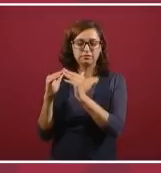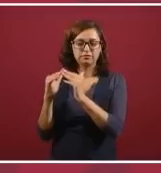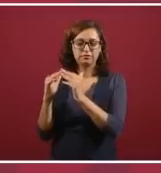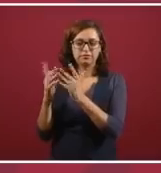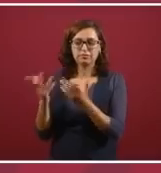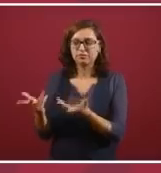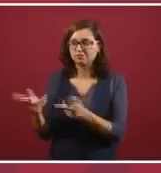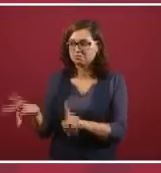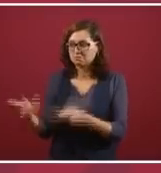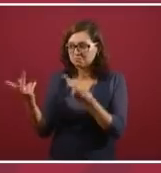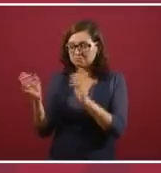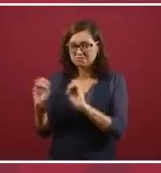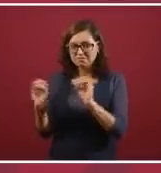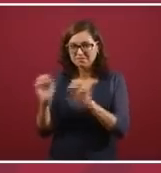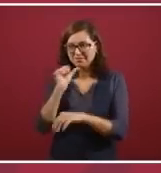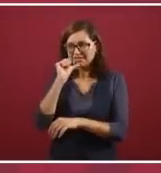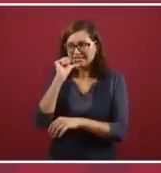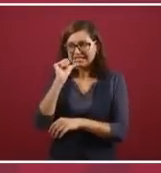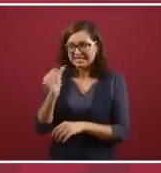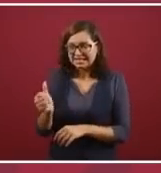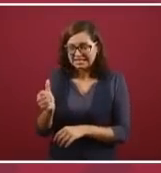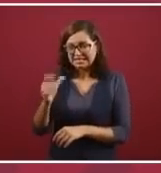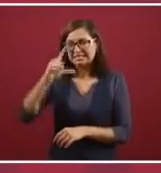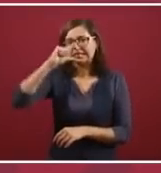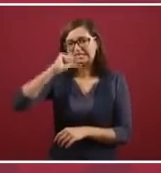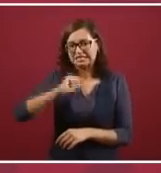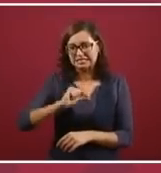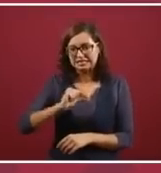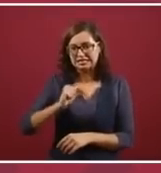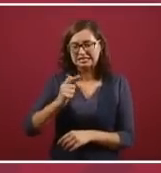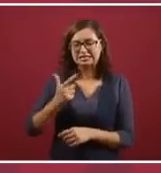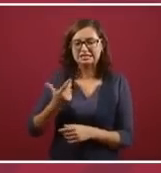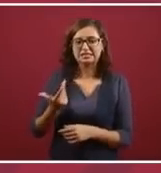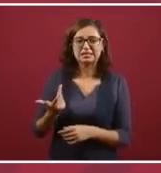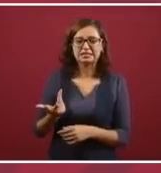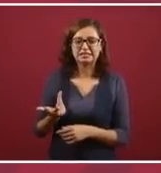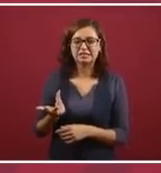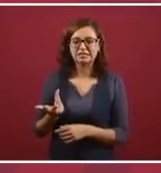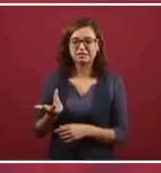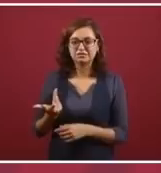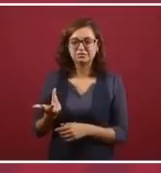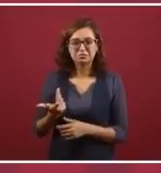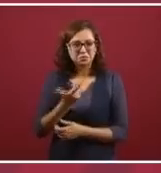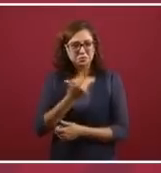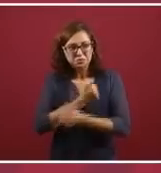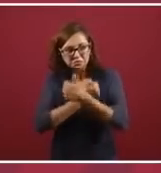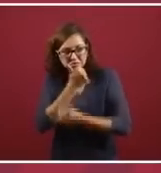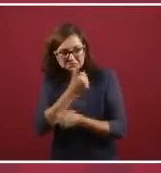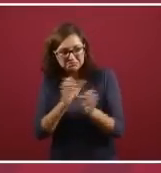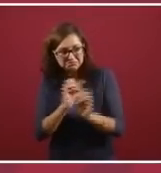sin cliente, es decir, que se declarara desierta la subasta,